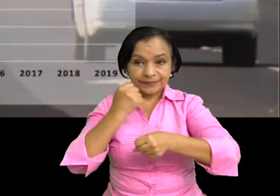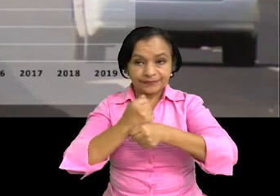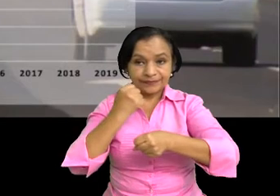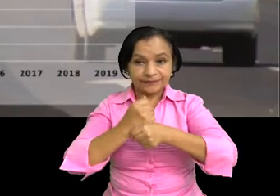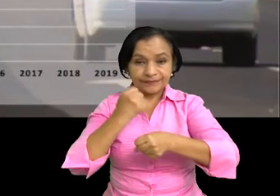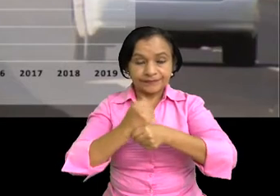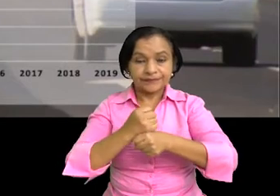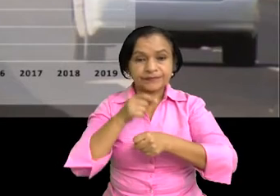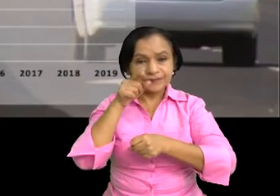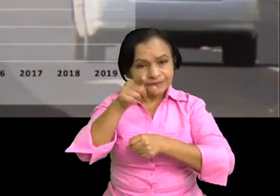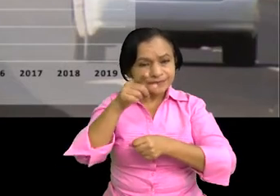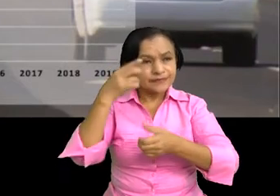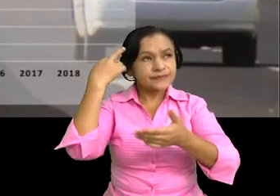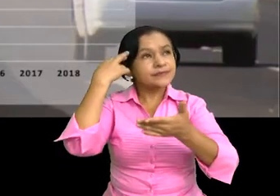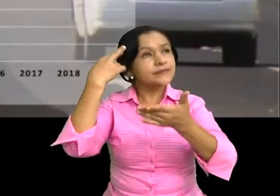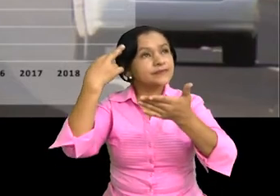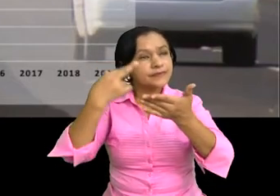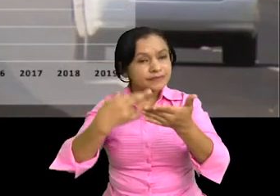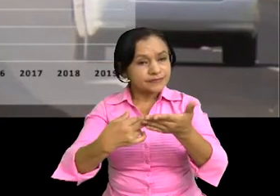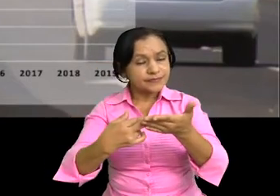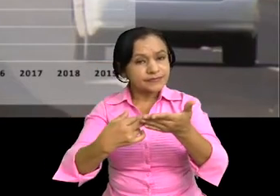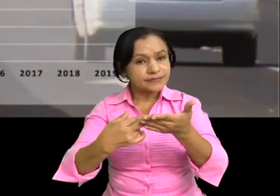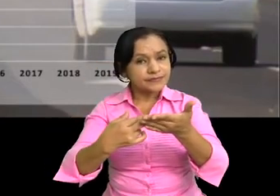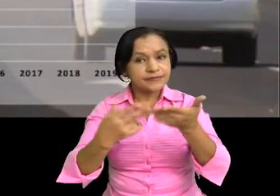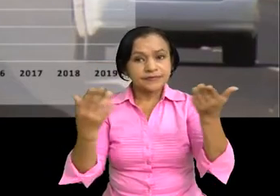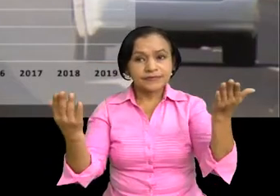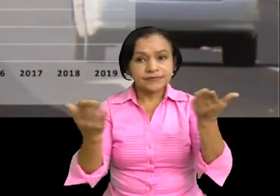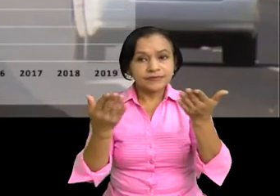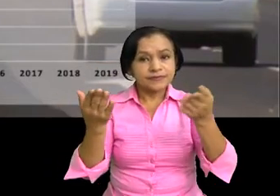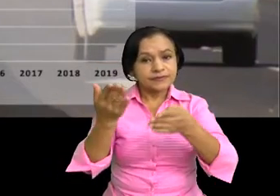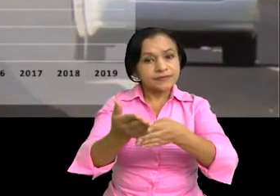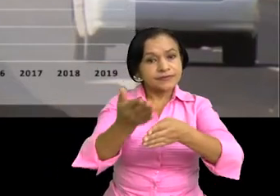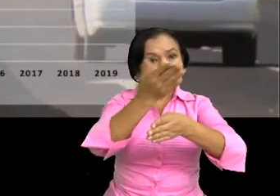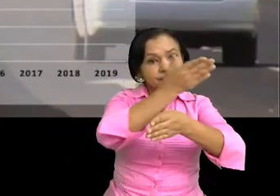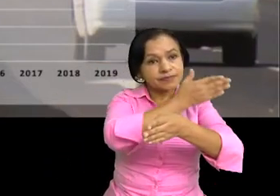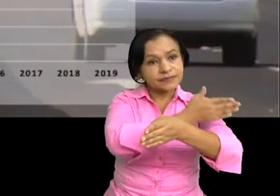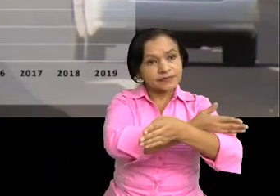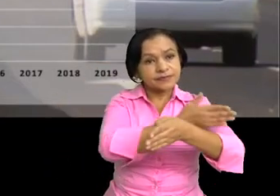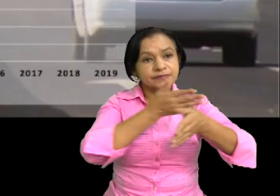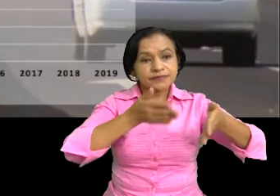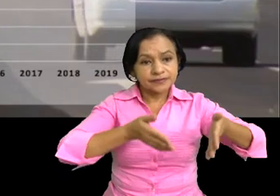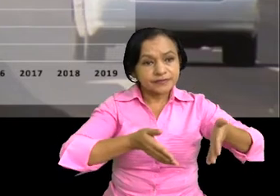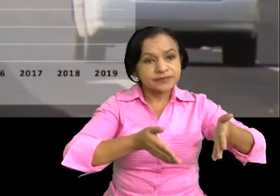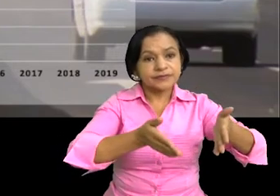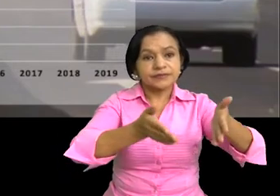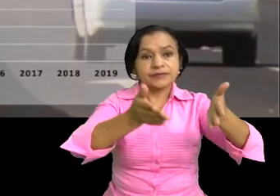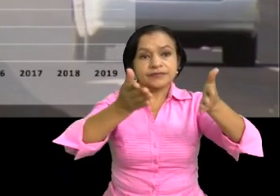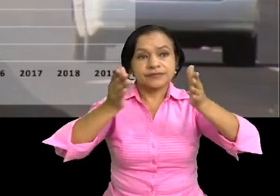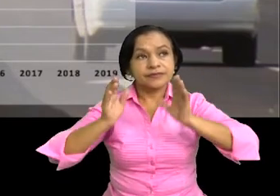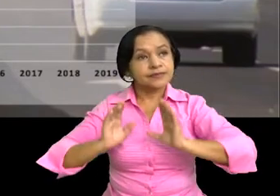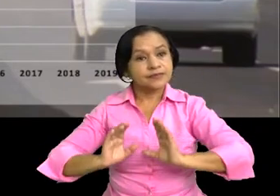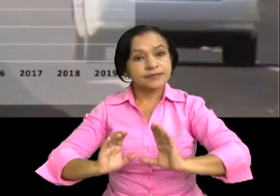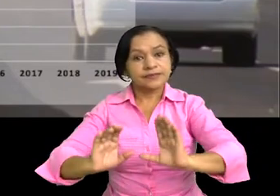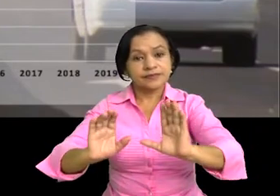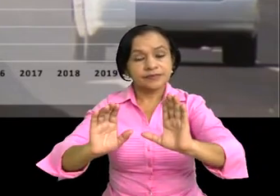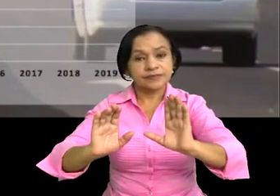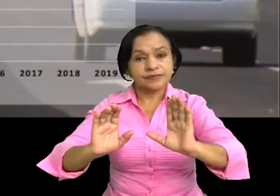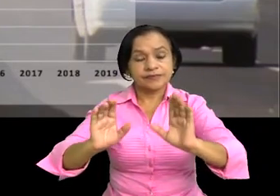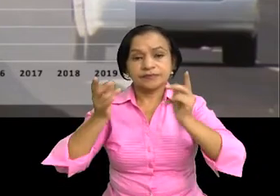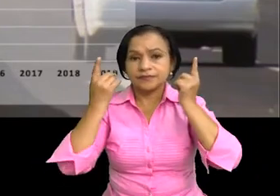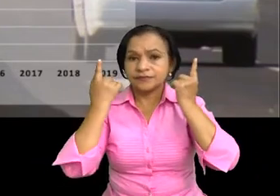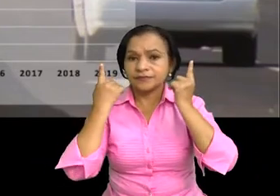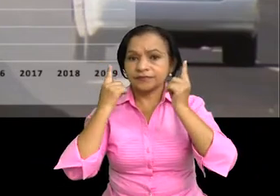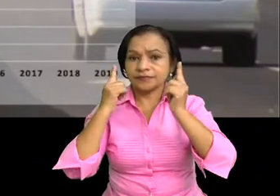Pero ustedes recordarán las condiciones en que estaban esas carreteras. La carretera